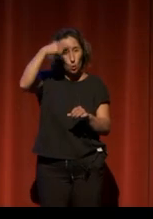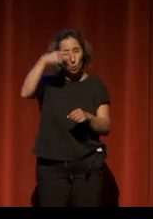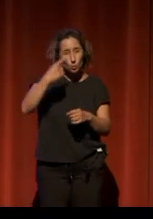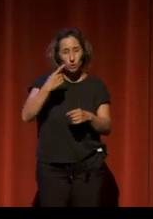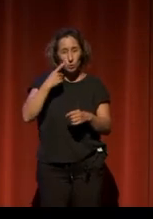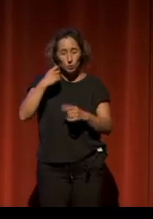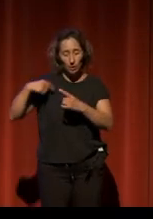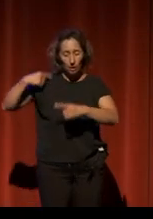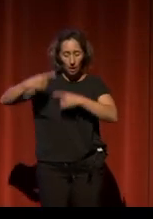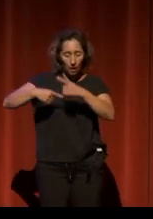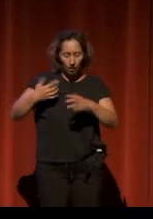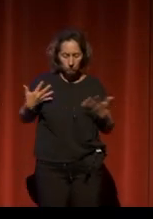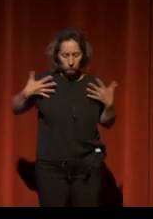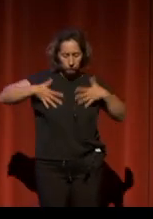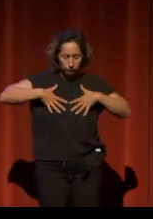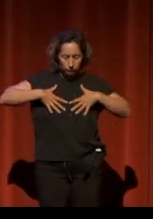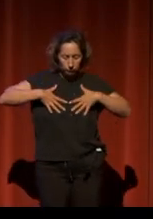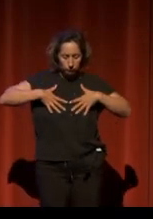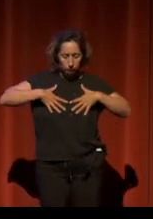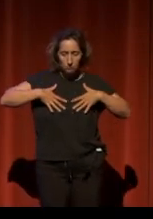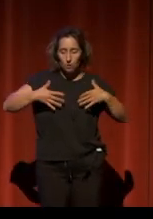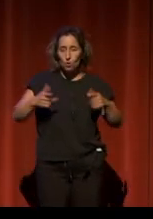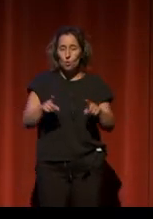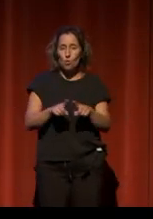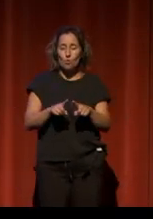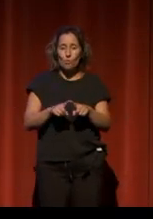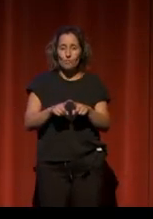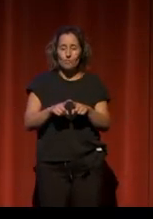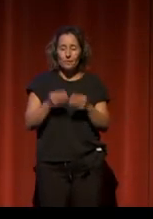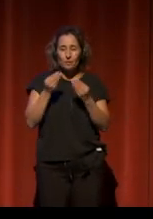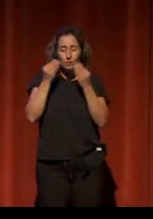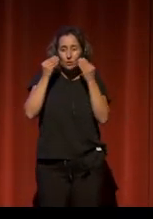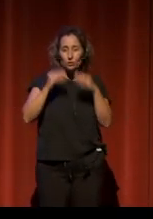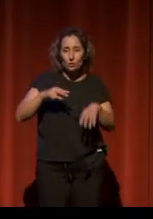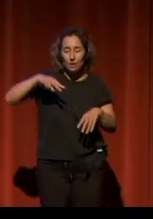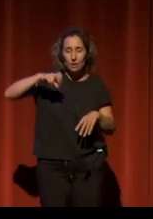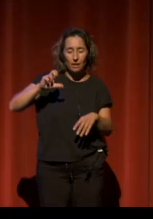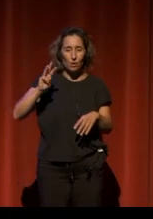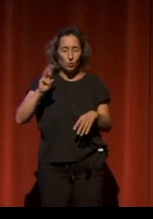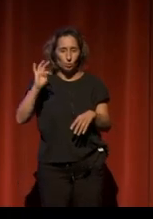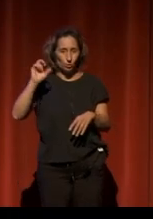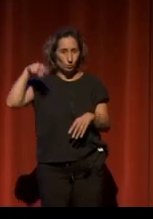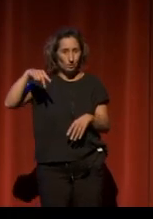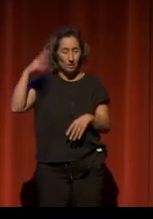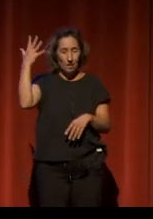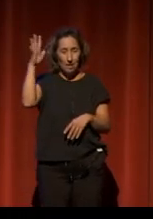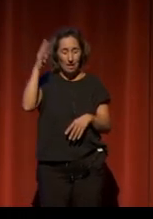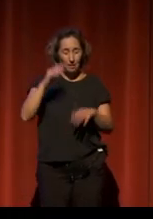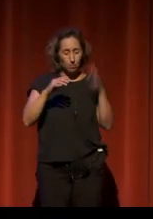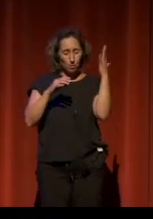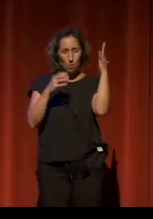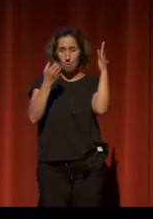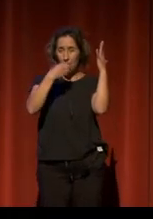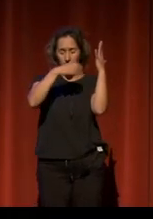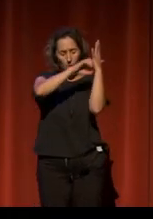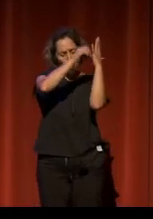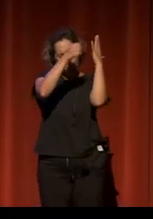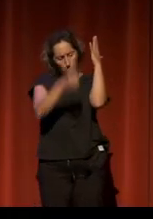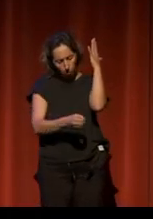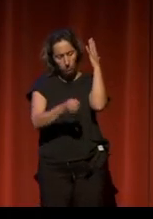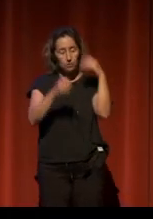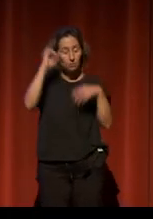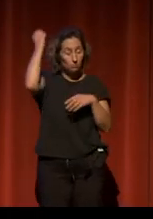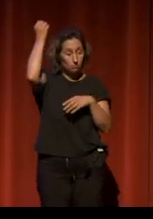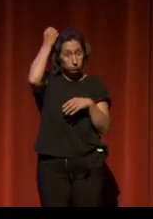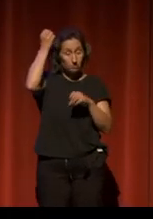tradición que es un poco como la historia de de Newton no que le cae la manzana en la cabeza y de repente se le